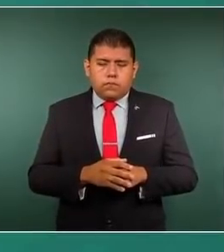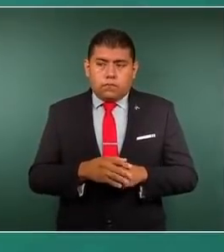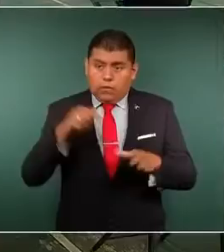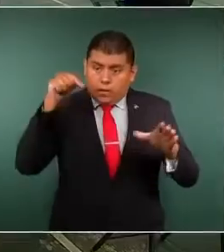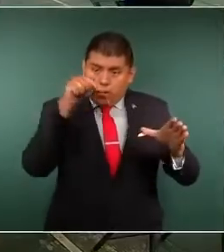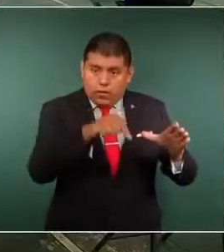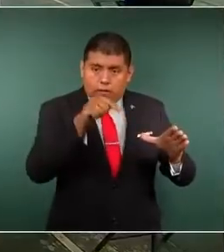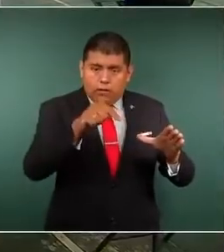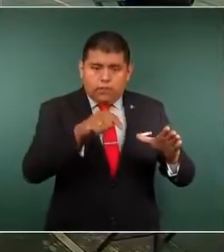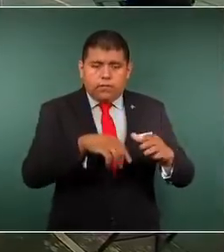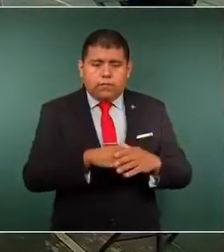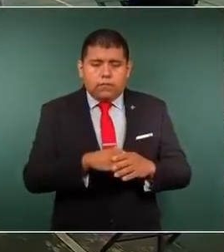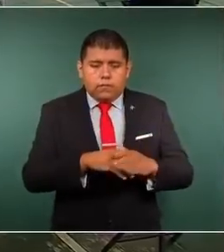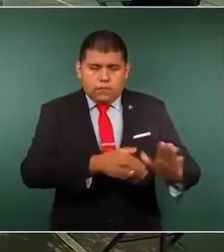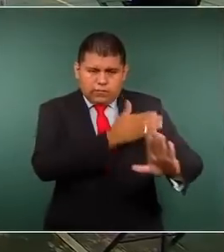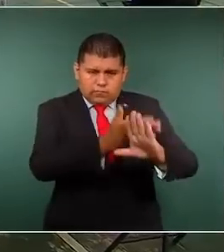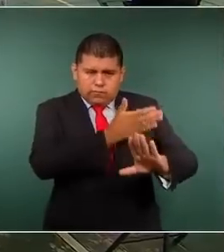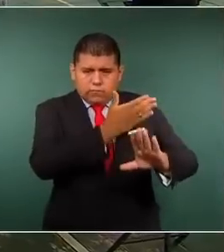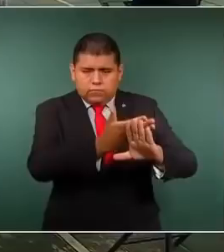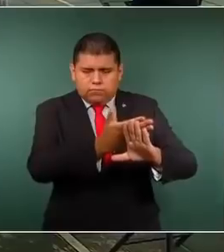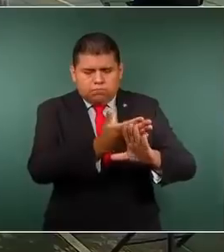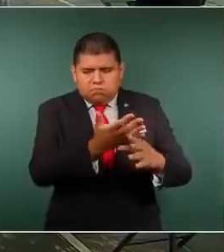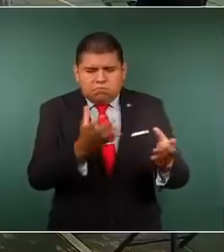problemas mayores